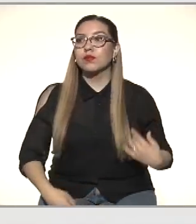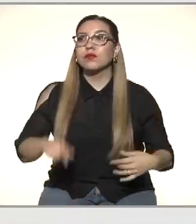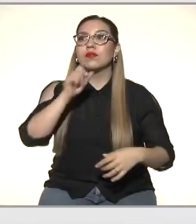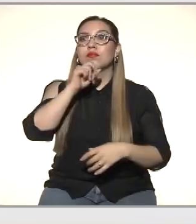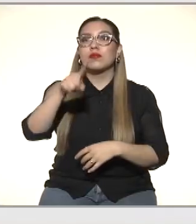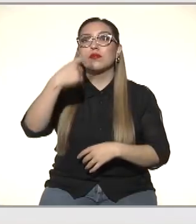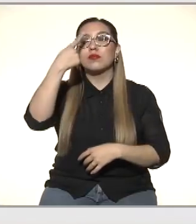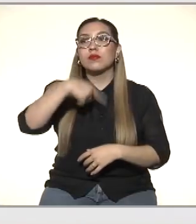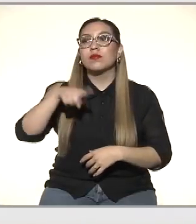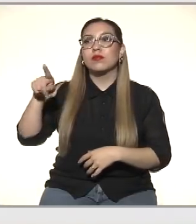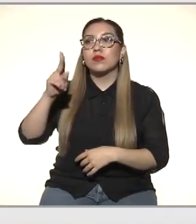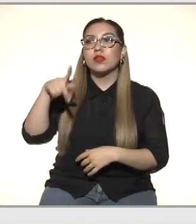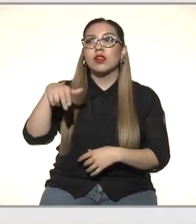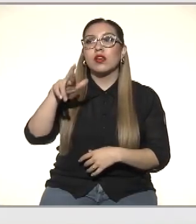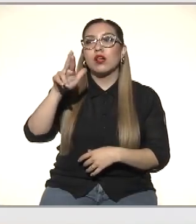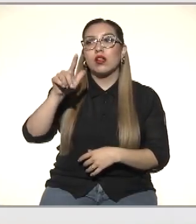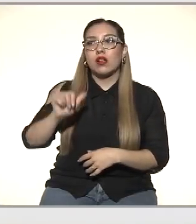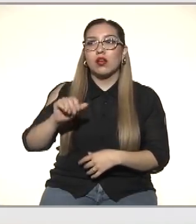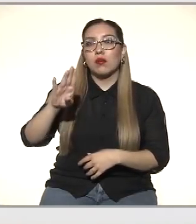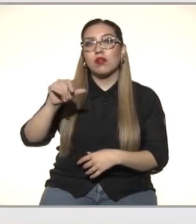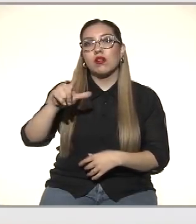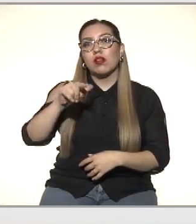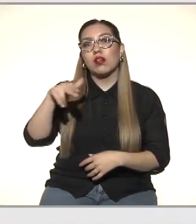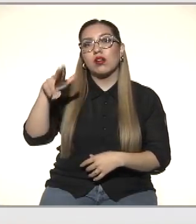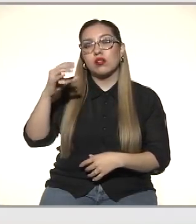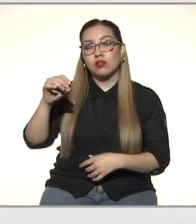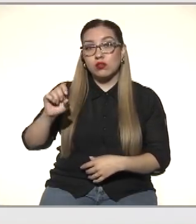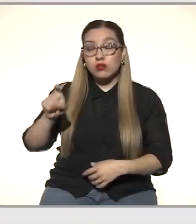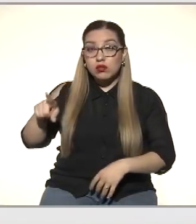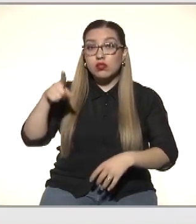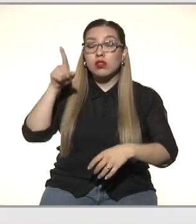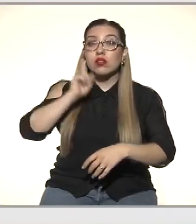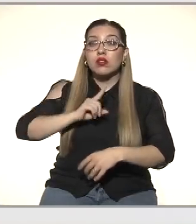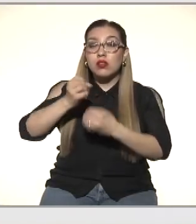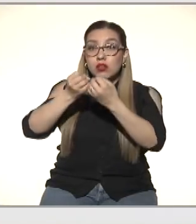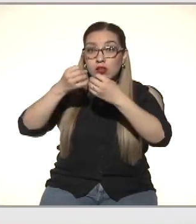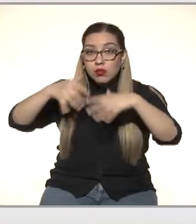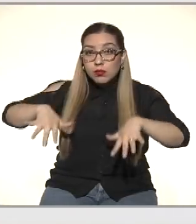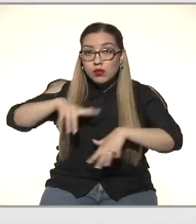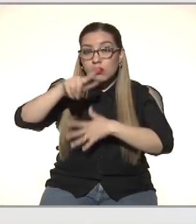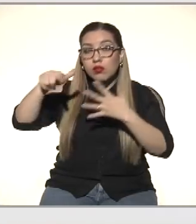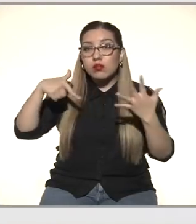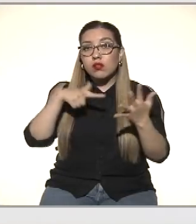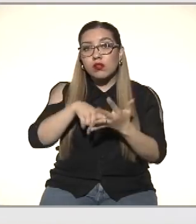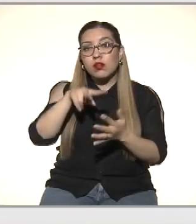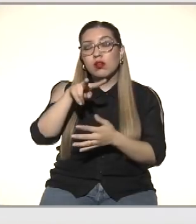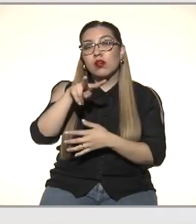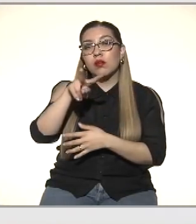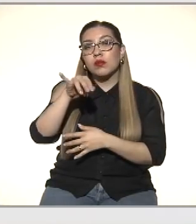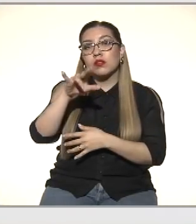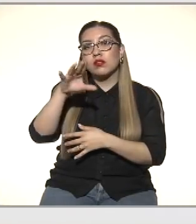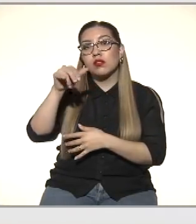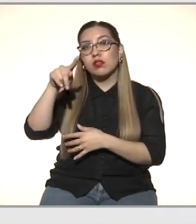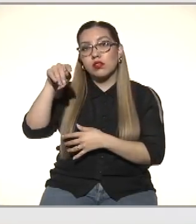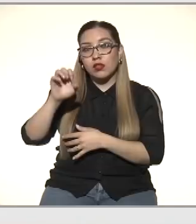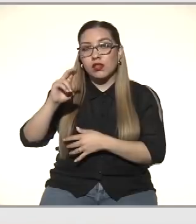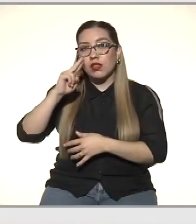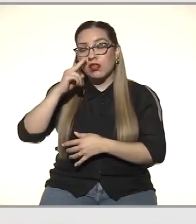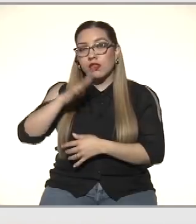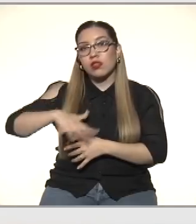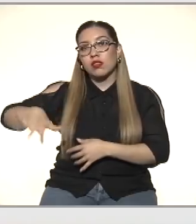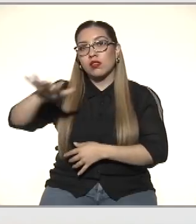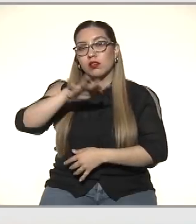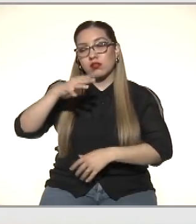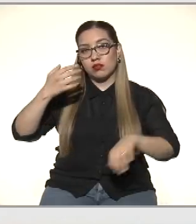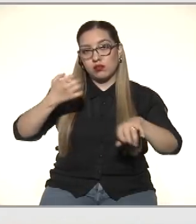Carla Adriana Bolaños Castillo vuelva a su hogar. Ella desapareció en la colonia Vicente Villada, en el municipio de Nezahualcóyotl, en el Estado de